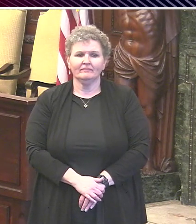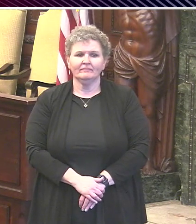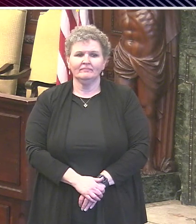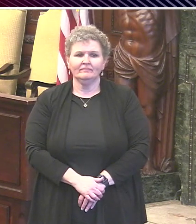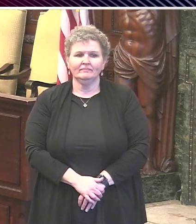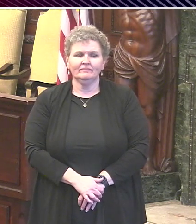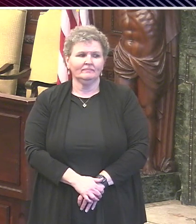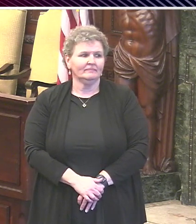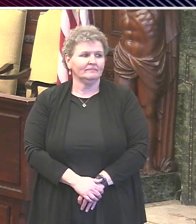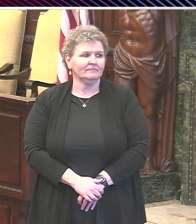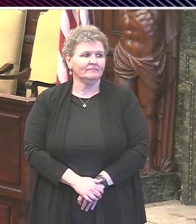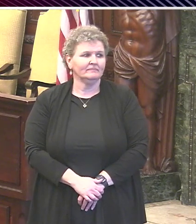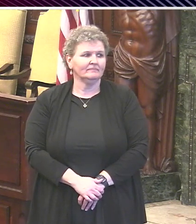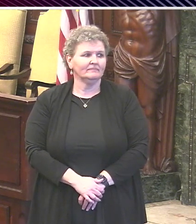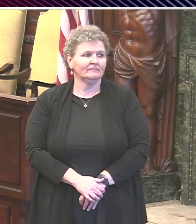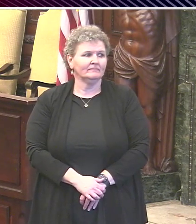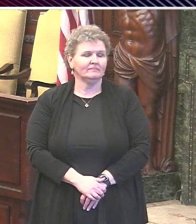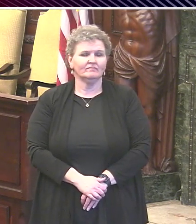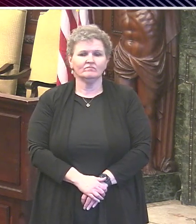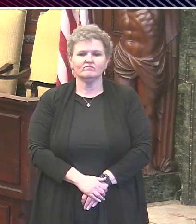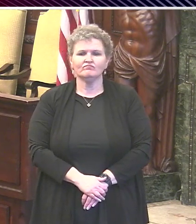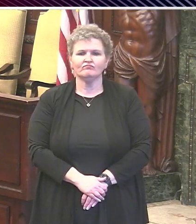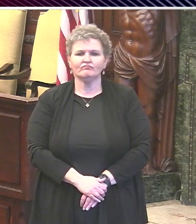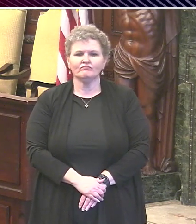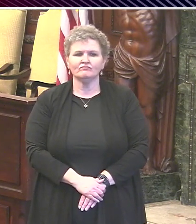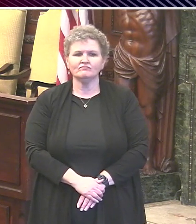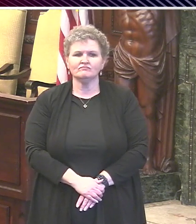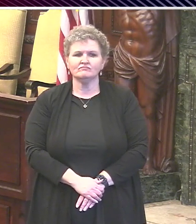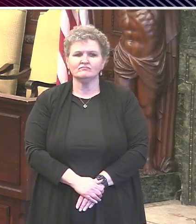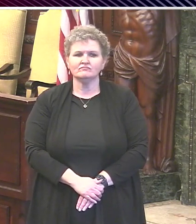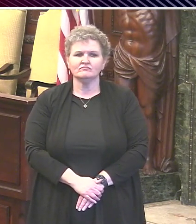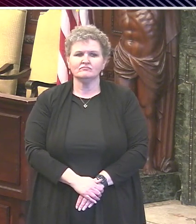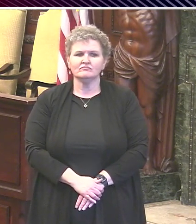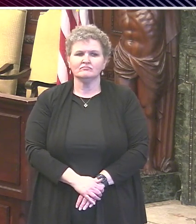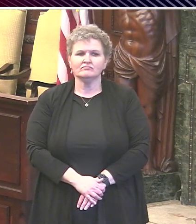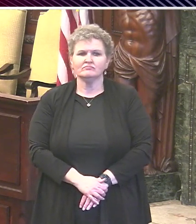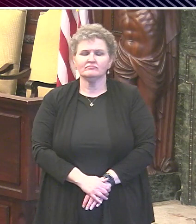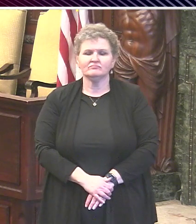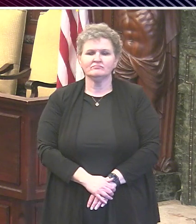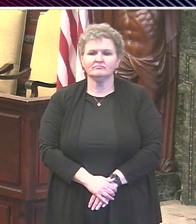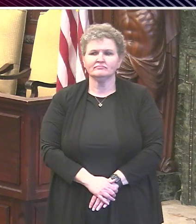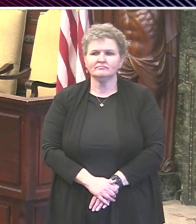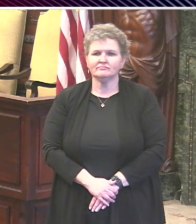en los gimnasios porque obviamente la gente no puede utilizar las mascarillas mientras come y bebe.